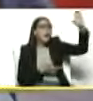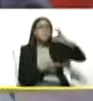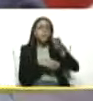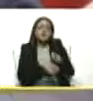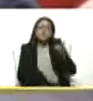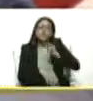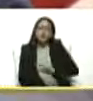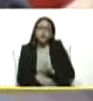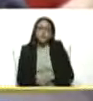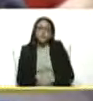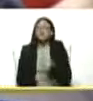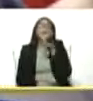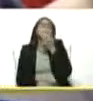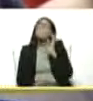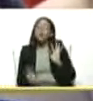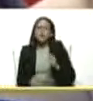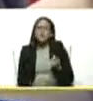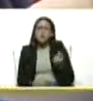cebolla, por ejemplo,